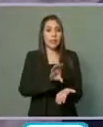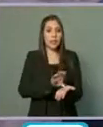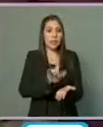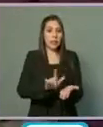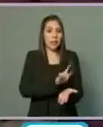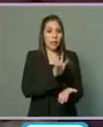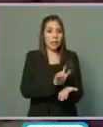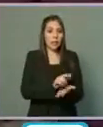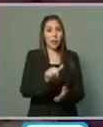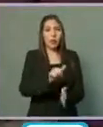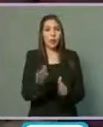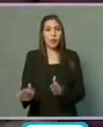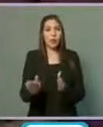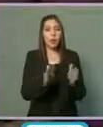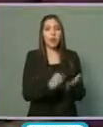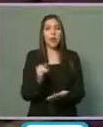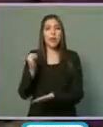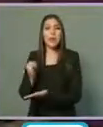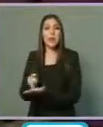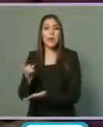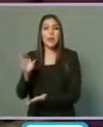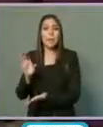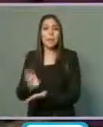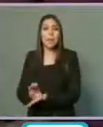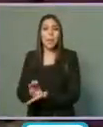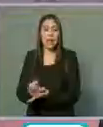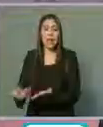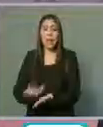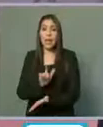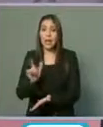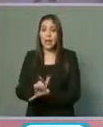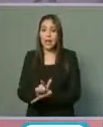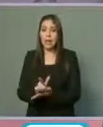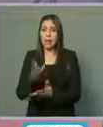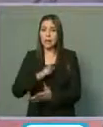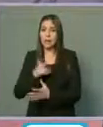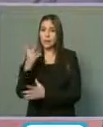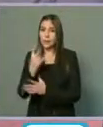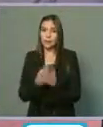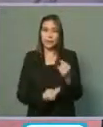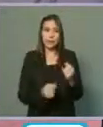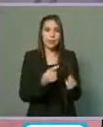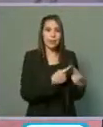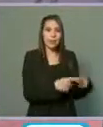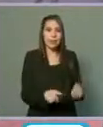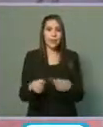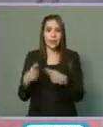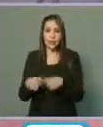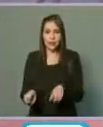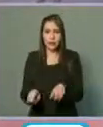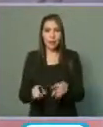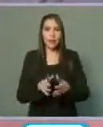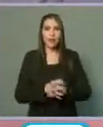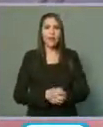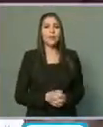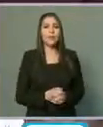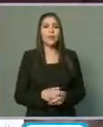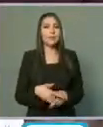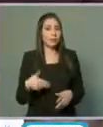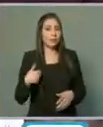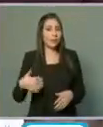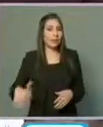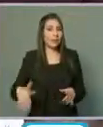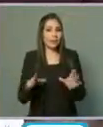la incapacidad legal. Ok. Porque de lo que estamos hablando es que esas limitaciones a las que me refiero